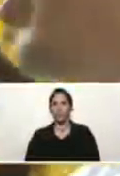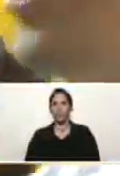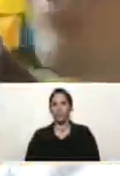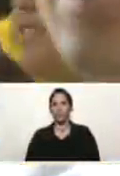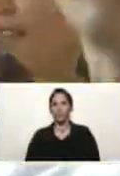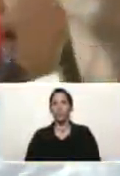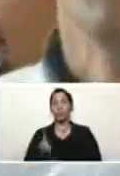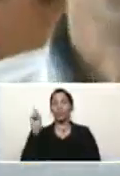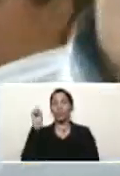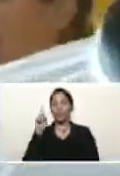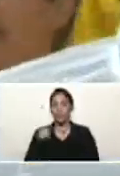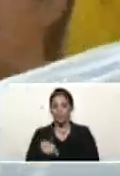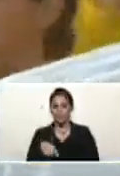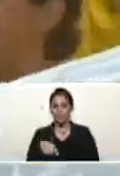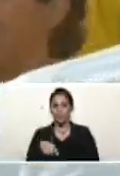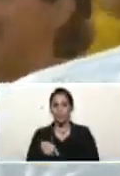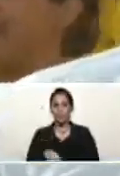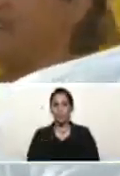También